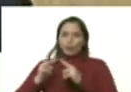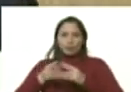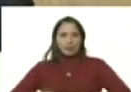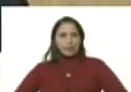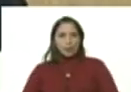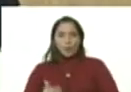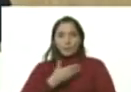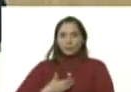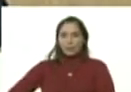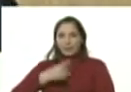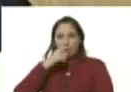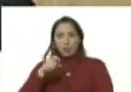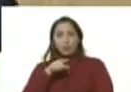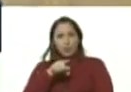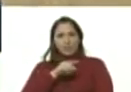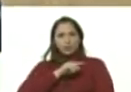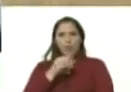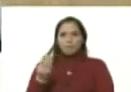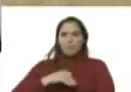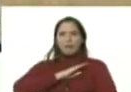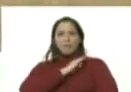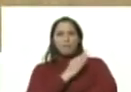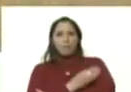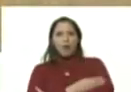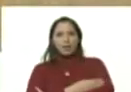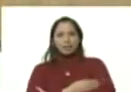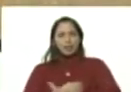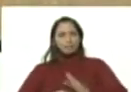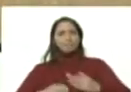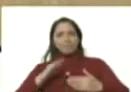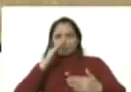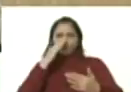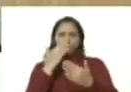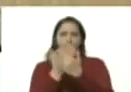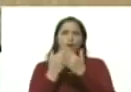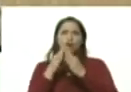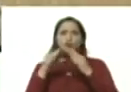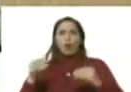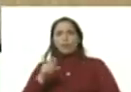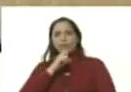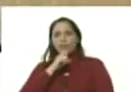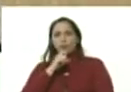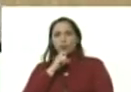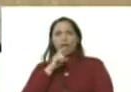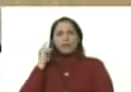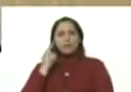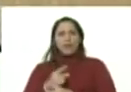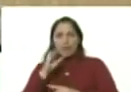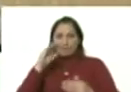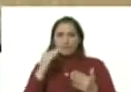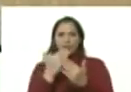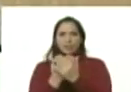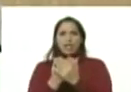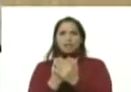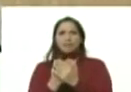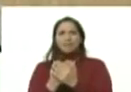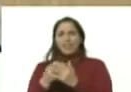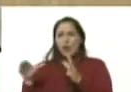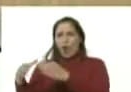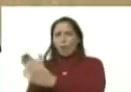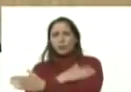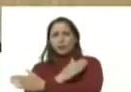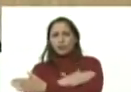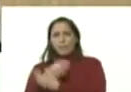Más bien esto les va a dar mucha más fuerza para enfrentar todas las dificultades que haya que enfrentar, pero al mismo tiempo son medidas llenas de odio, de